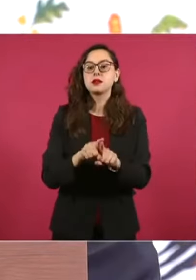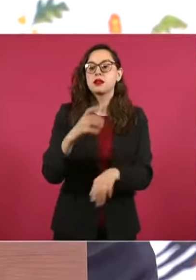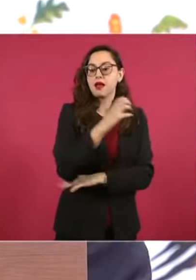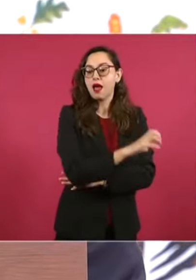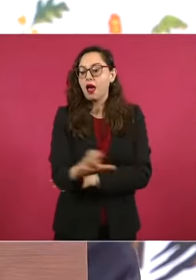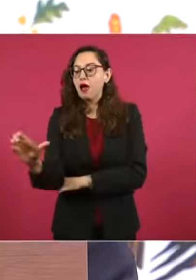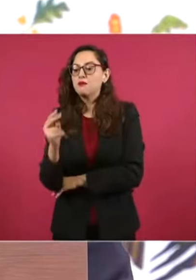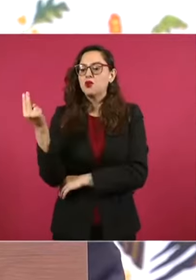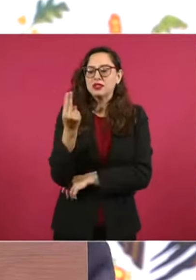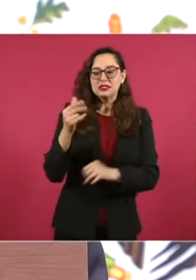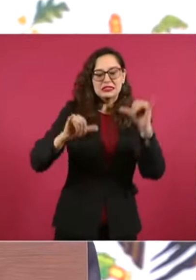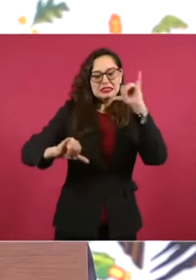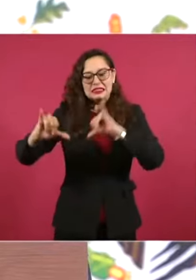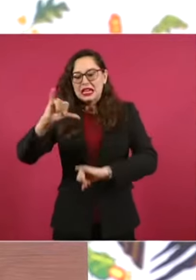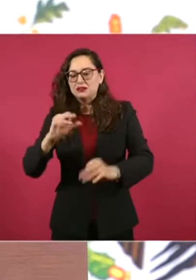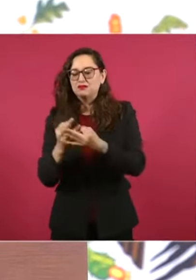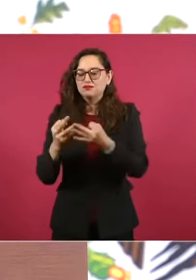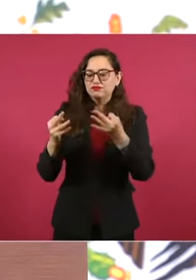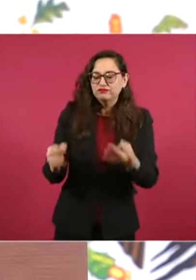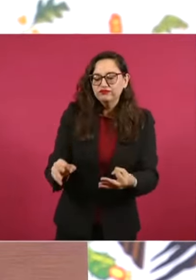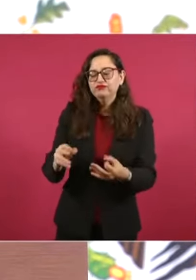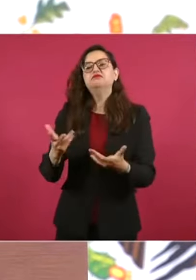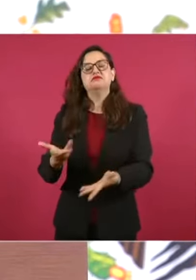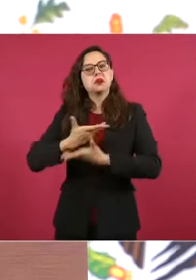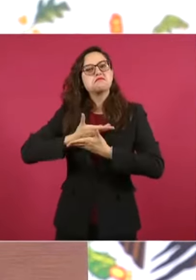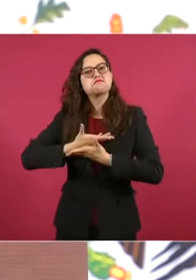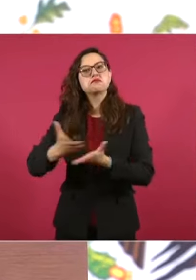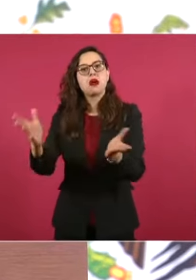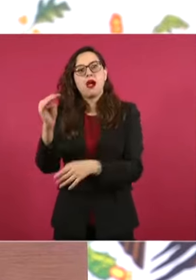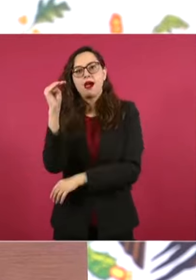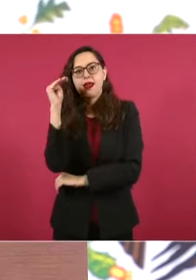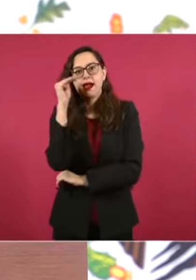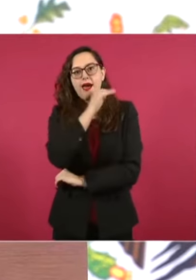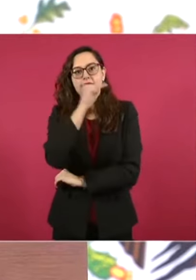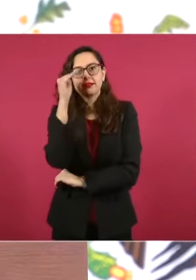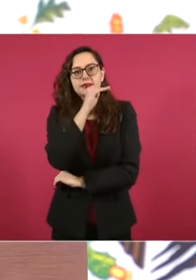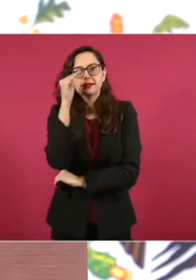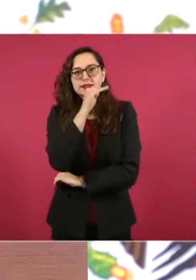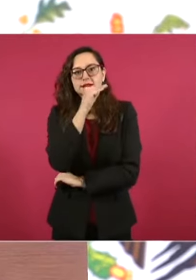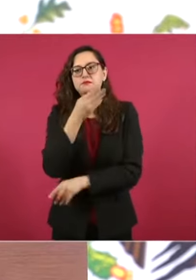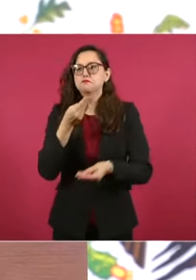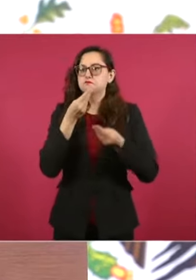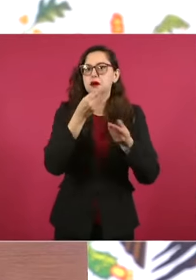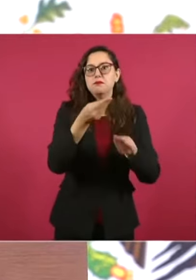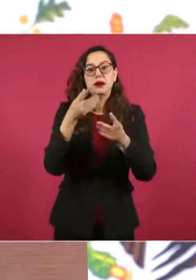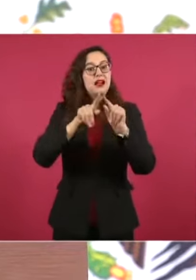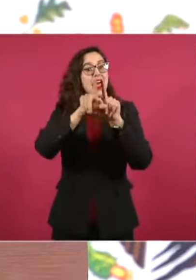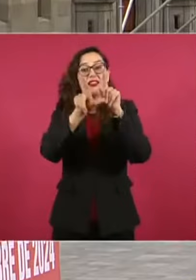gratuita a todos los pequeños productores agrícolas del